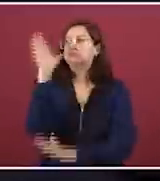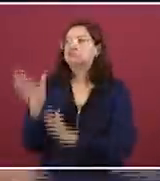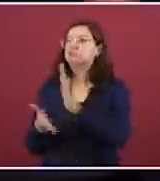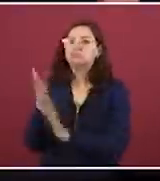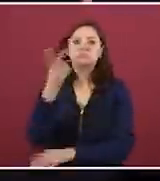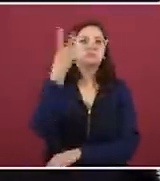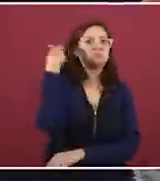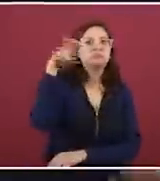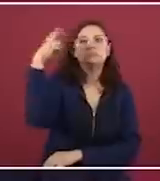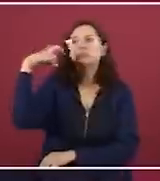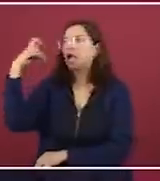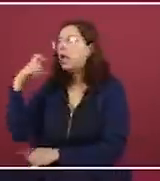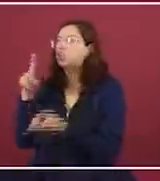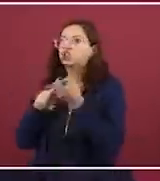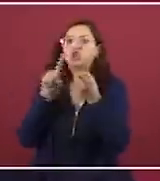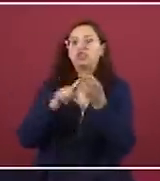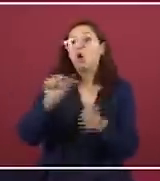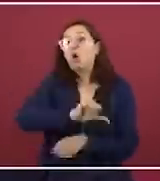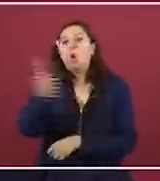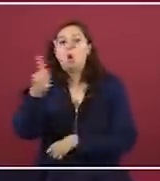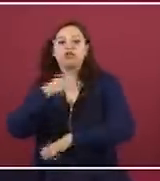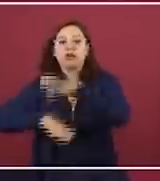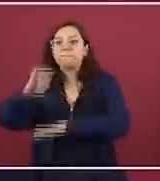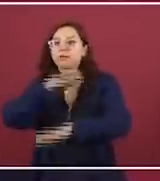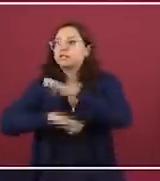a conseguirlos,